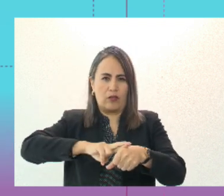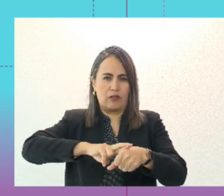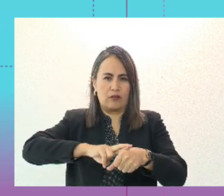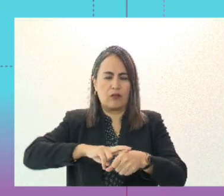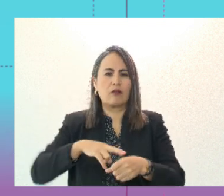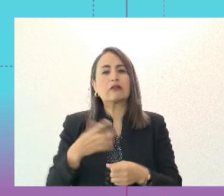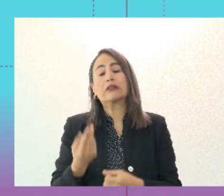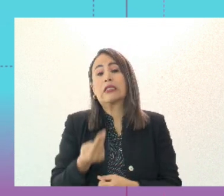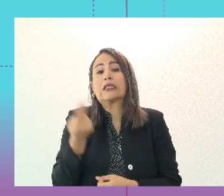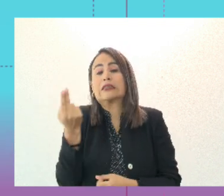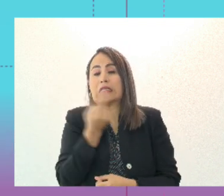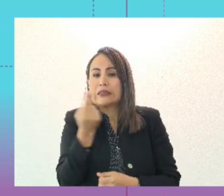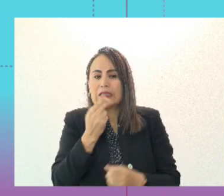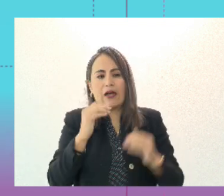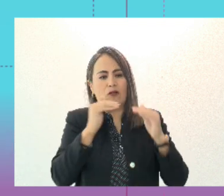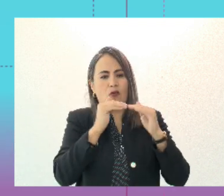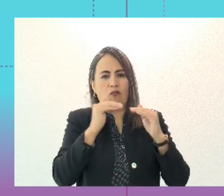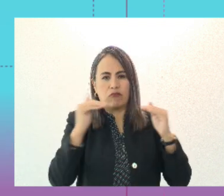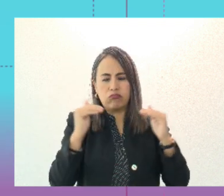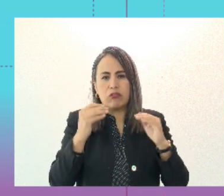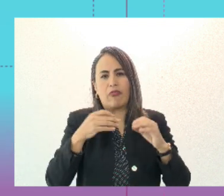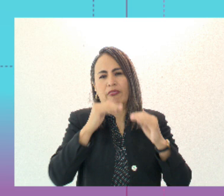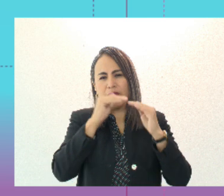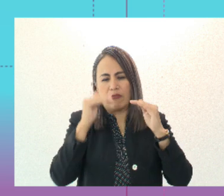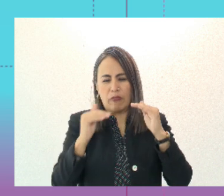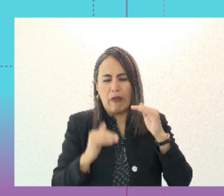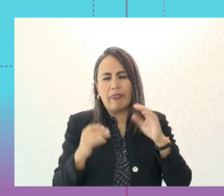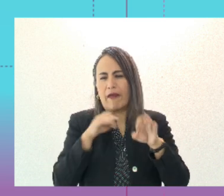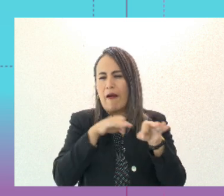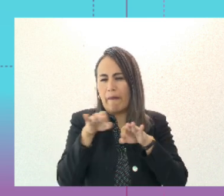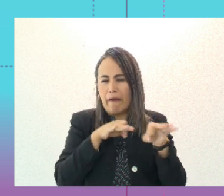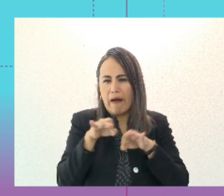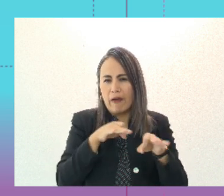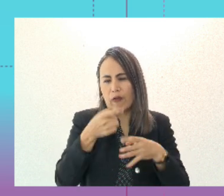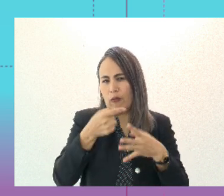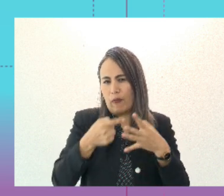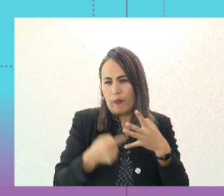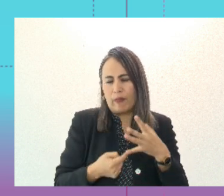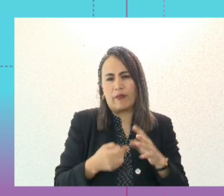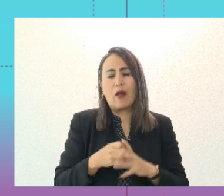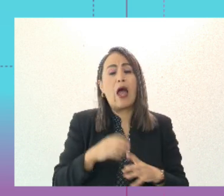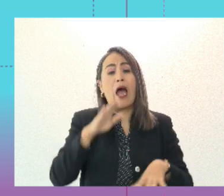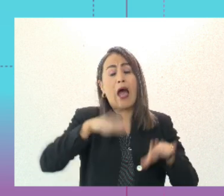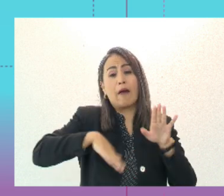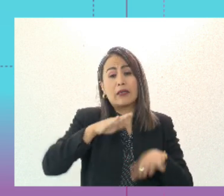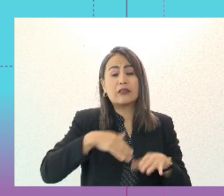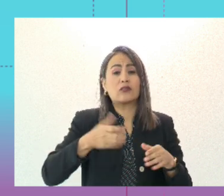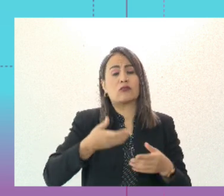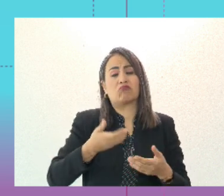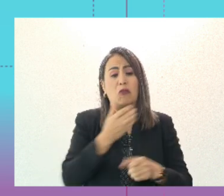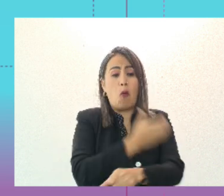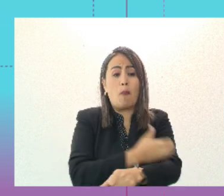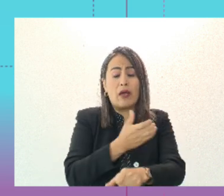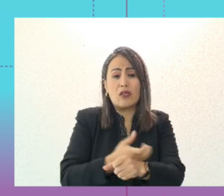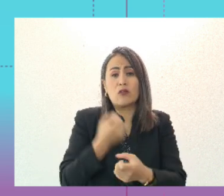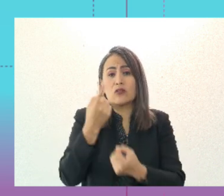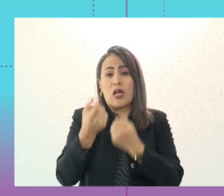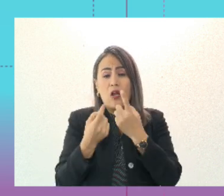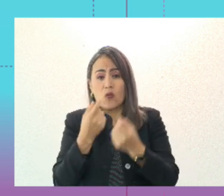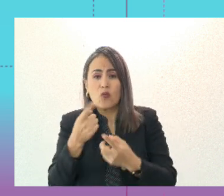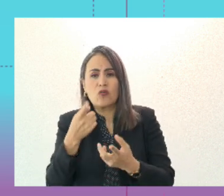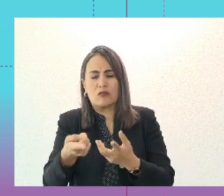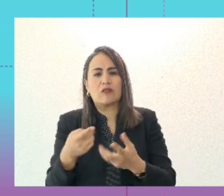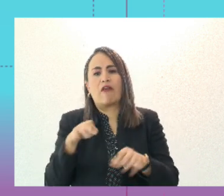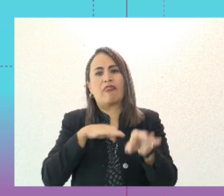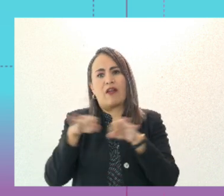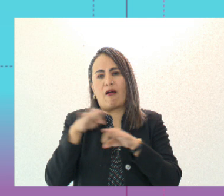esquema de trabajo. Muchas veces tenemos compañeros que traen un esquema de muchísimo tiempo atrás y quieren realizar la